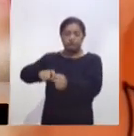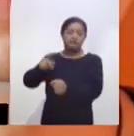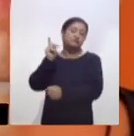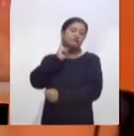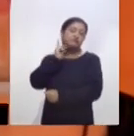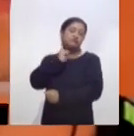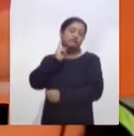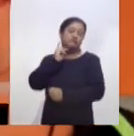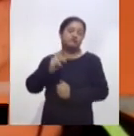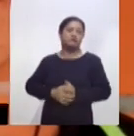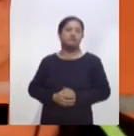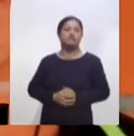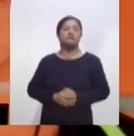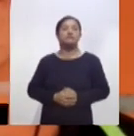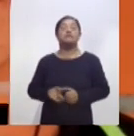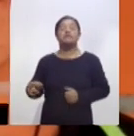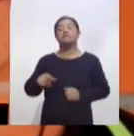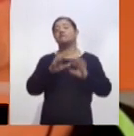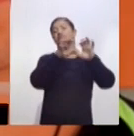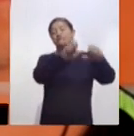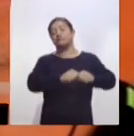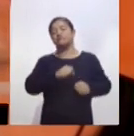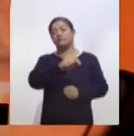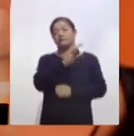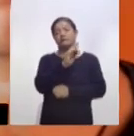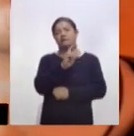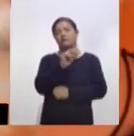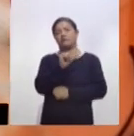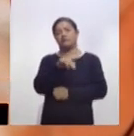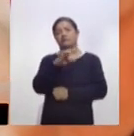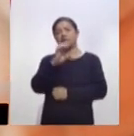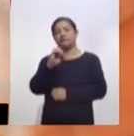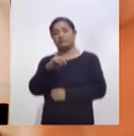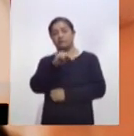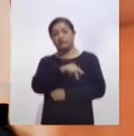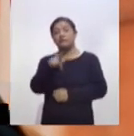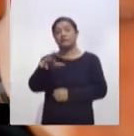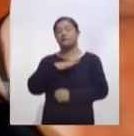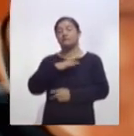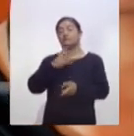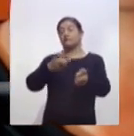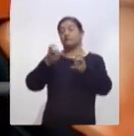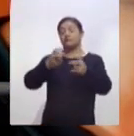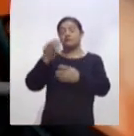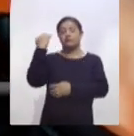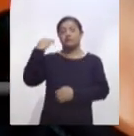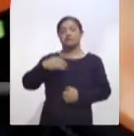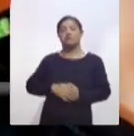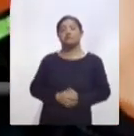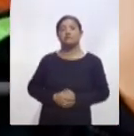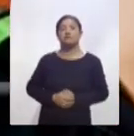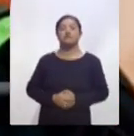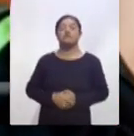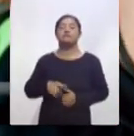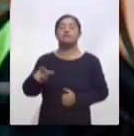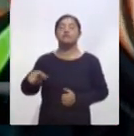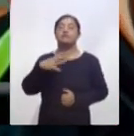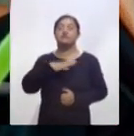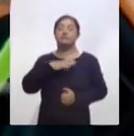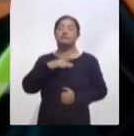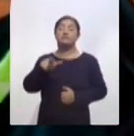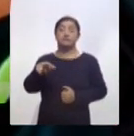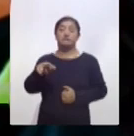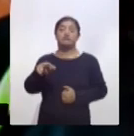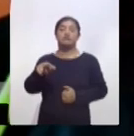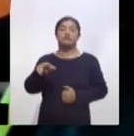Justicia del Estado cumplimentar una orden de aprehensión en contra de Franco N. por el delito de robo calificado. Los hechos que derivaron en el mandamiento judicial ocurrieron cuando la